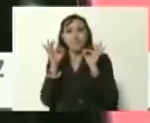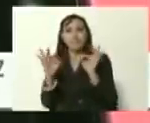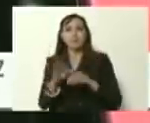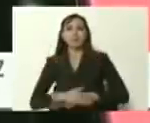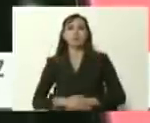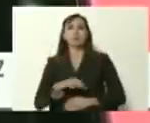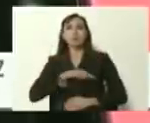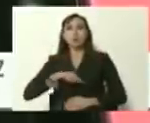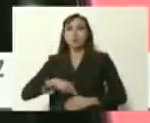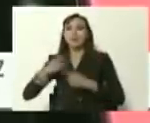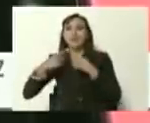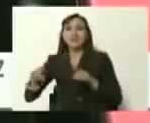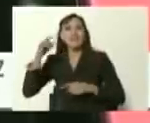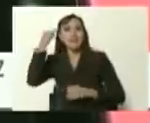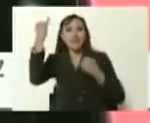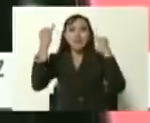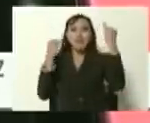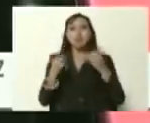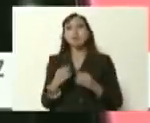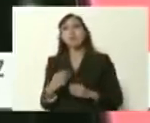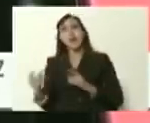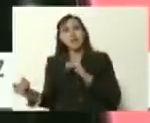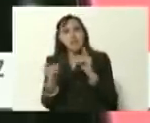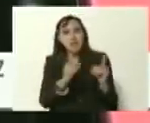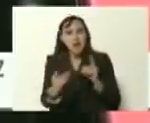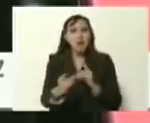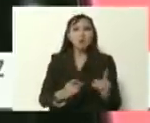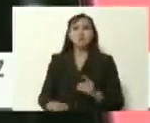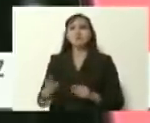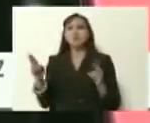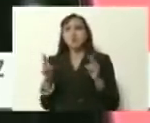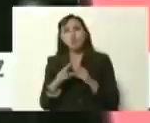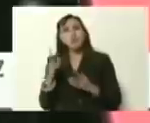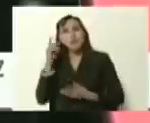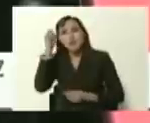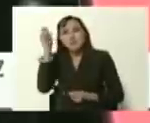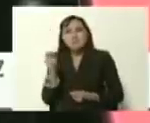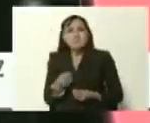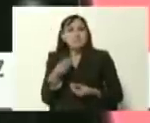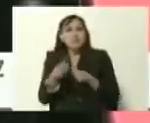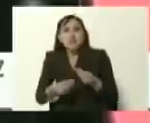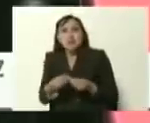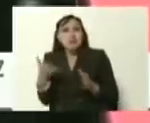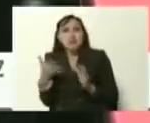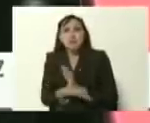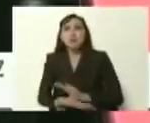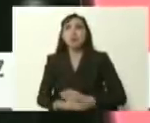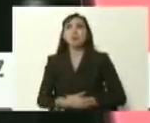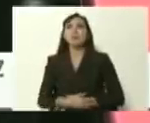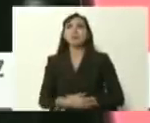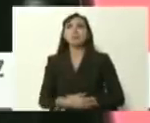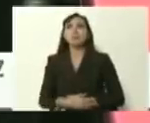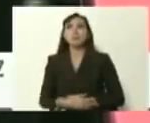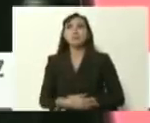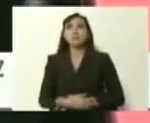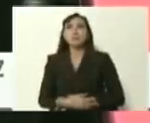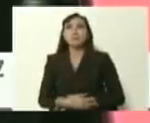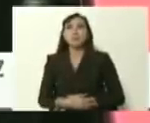nuestras diferencias podemos conversarlas reconociéndonos sin deslegitimarnos unos a